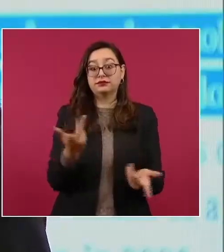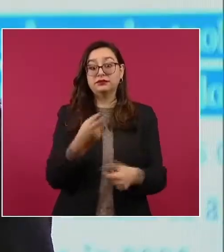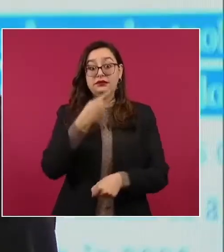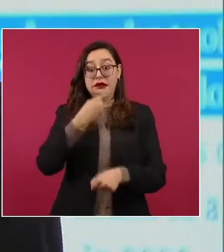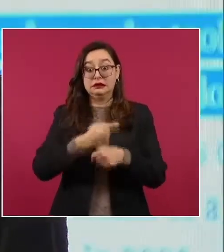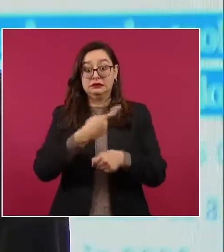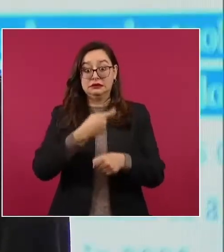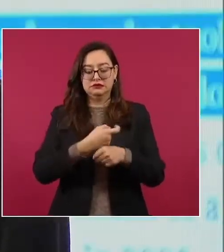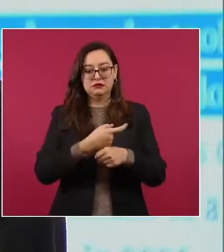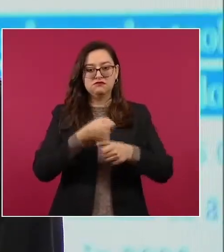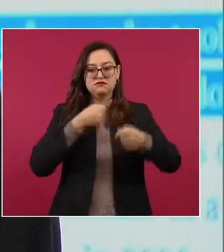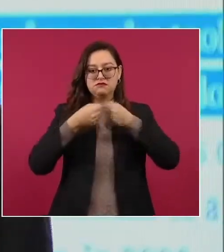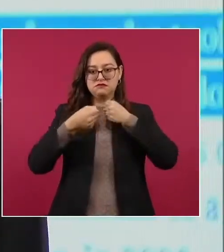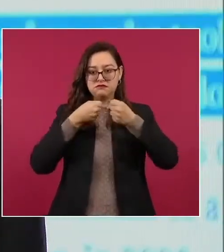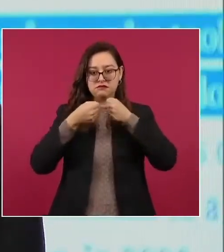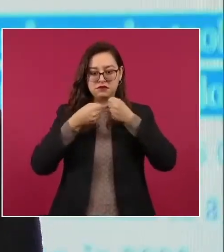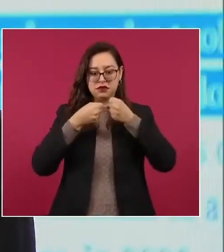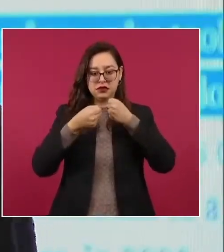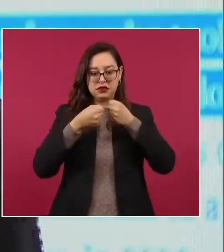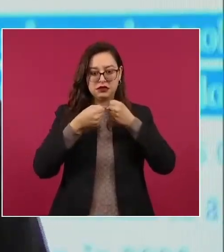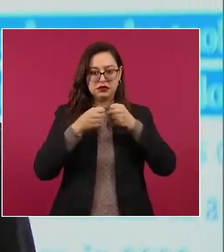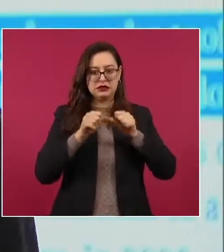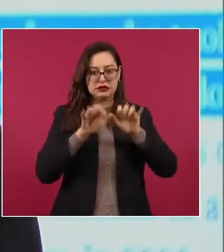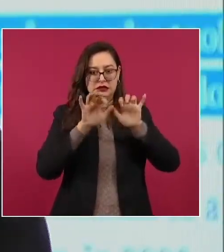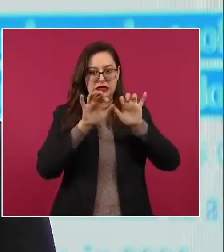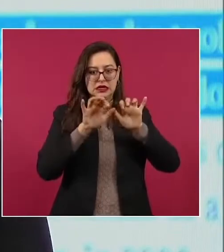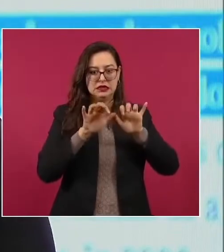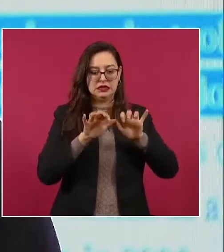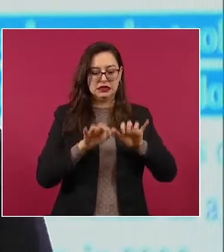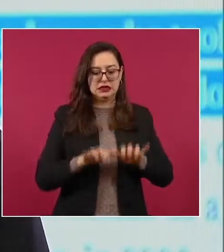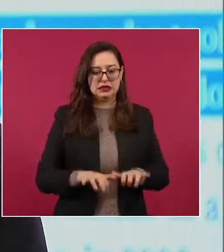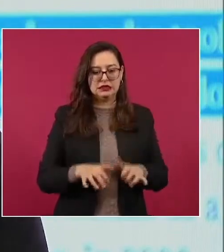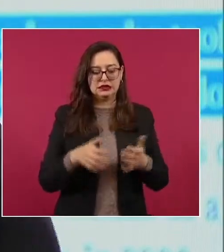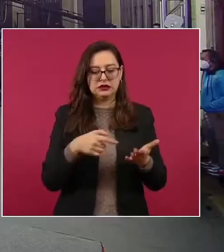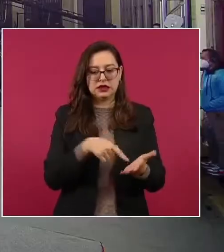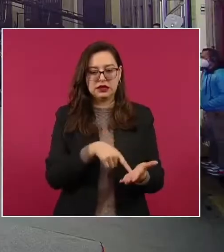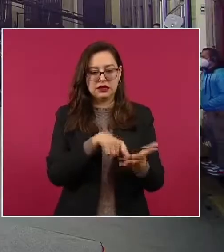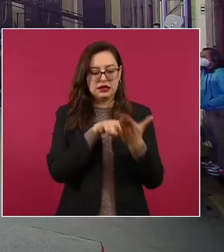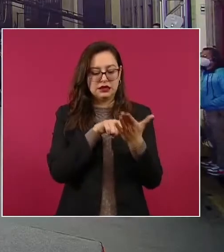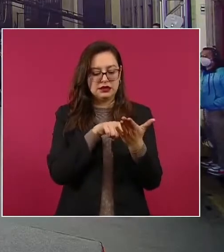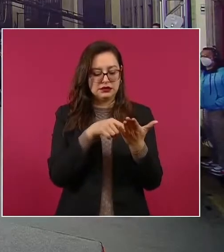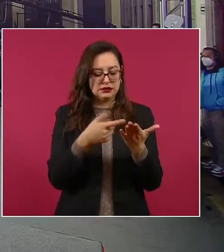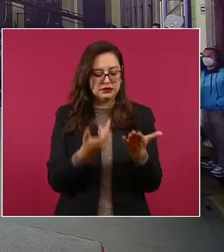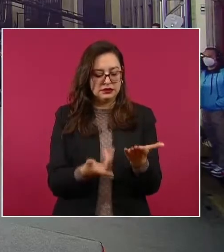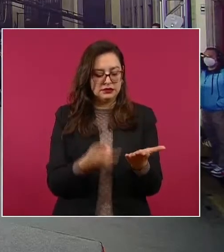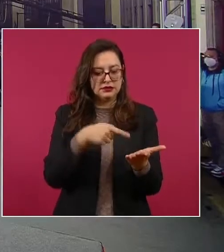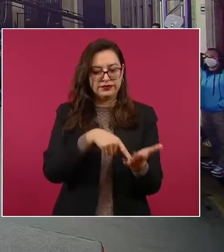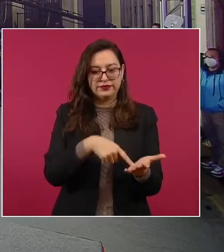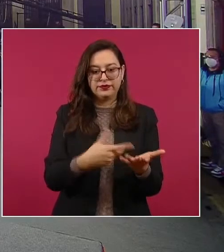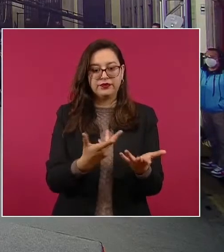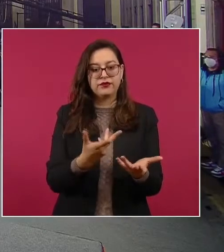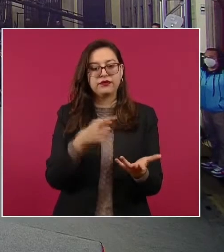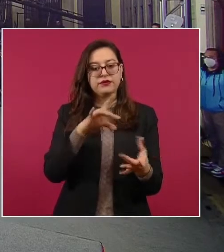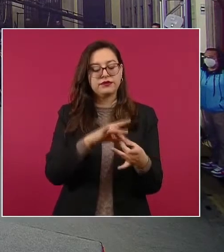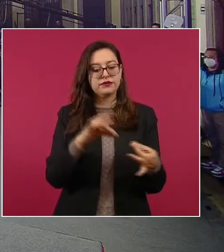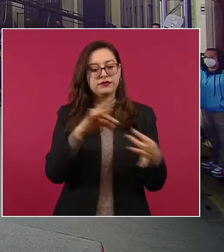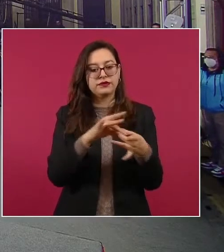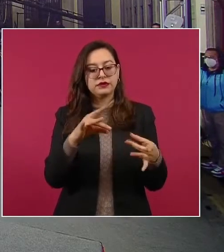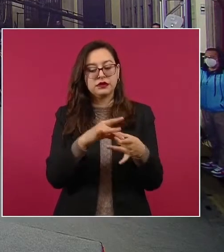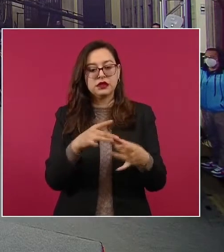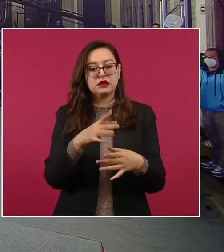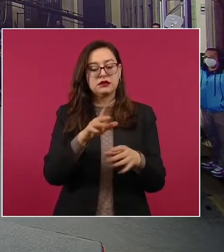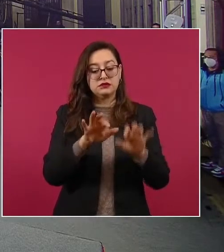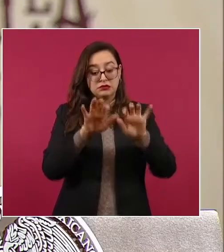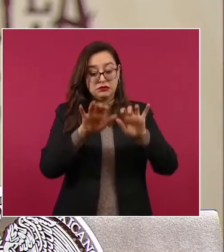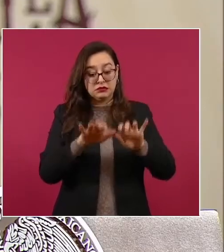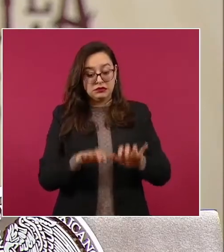originalmente la nota en español. Él se deslinda a través de Twitter del agregado que le hizo la redacción del